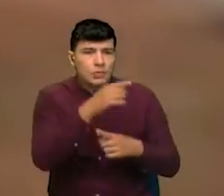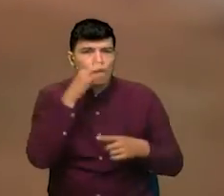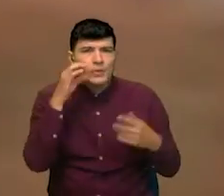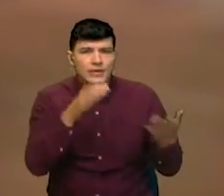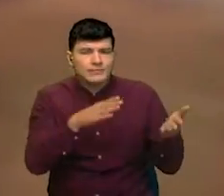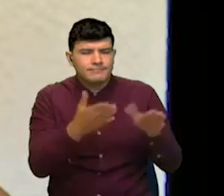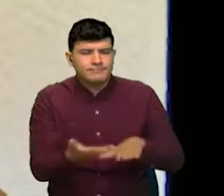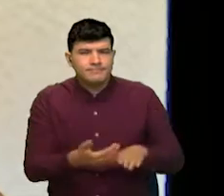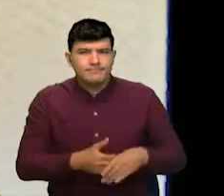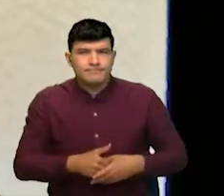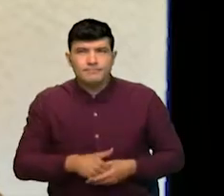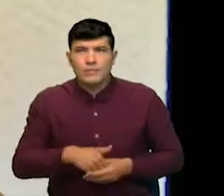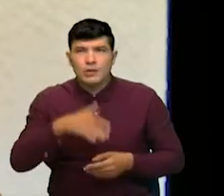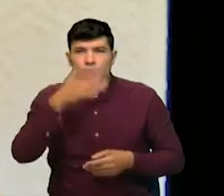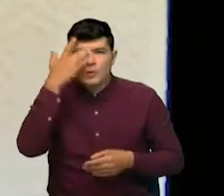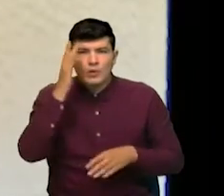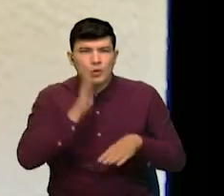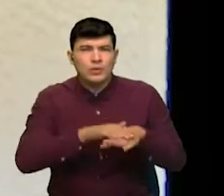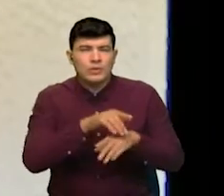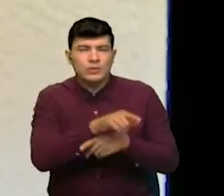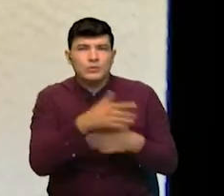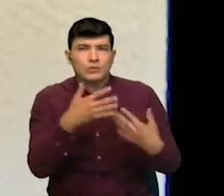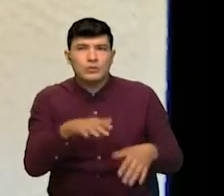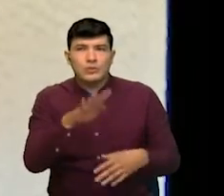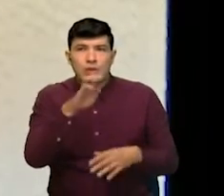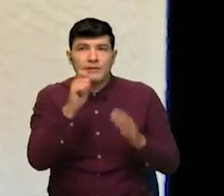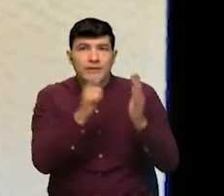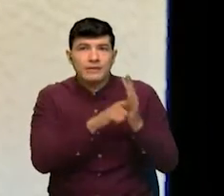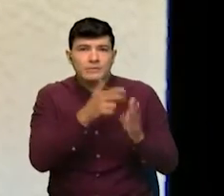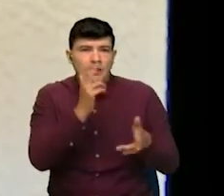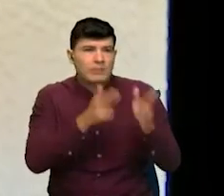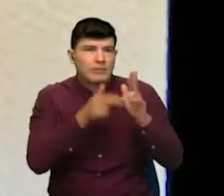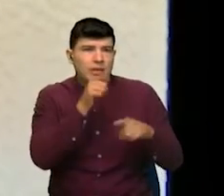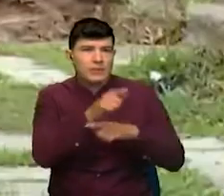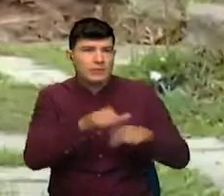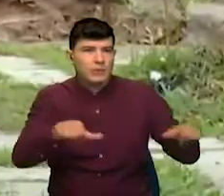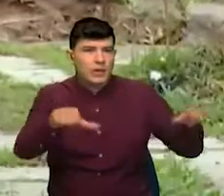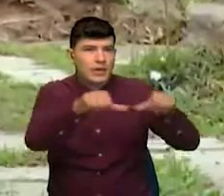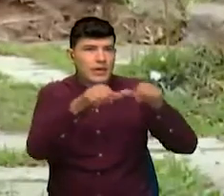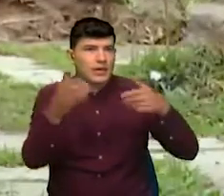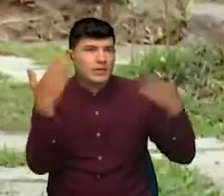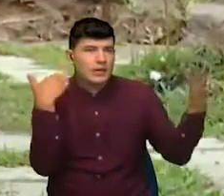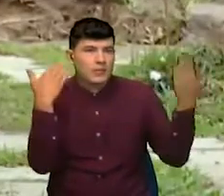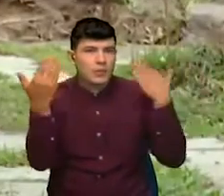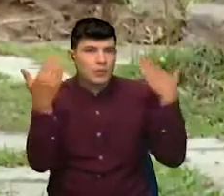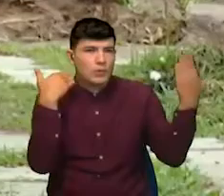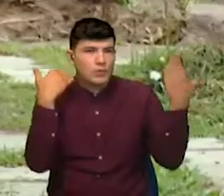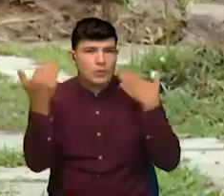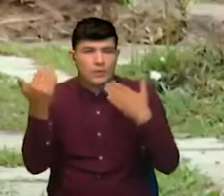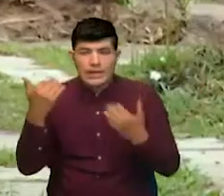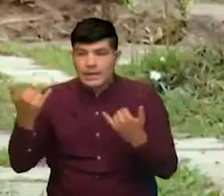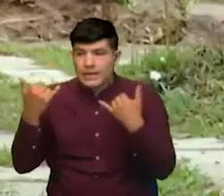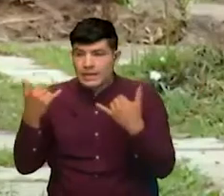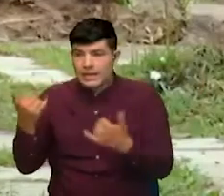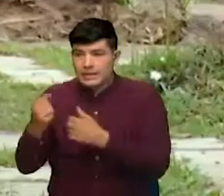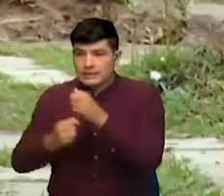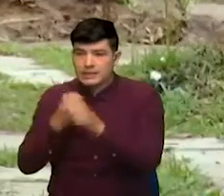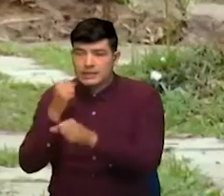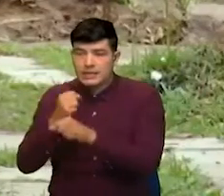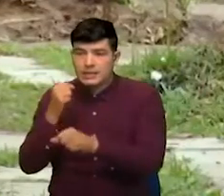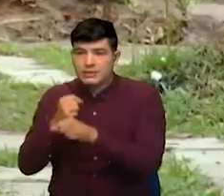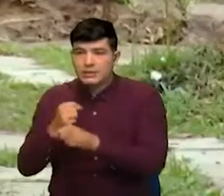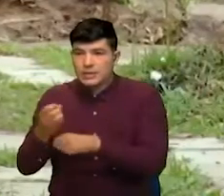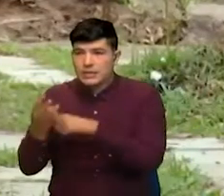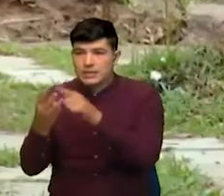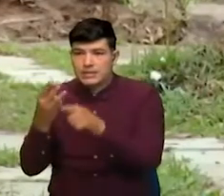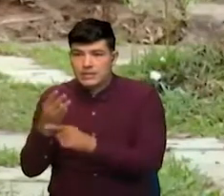vida por 9 impactos de arma de fuego en zona rural. En lo que va corrido de este año, en